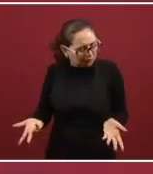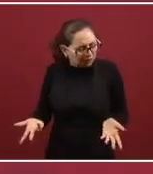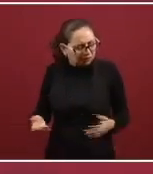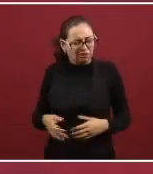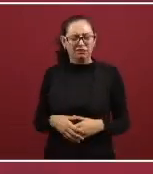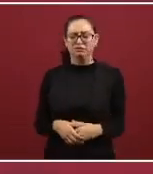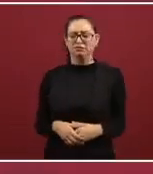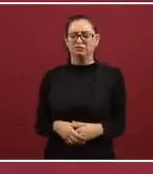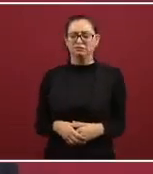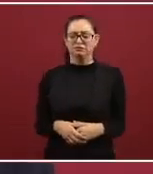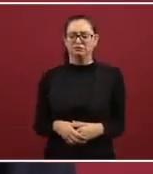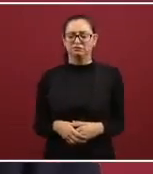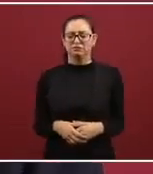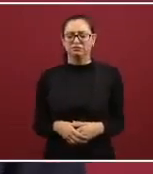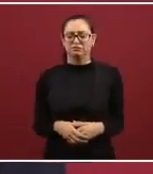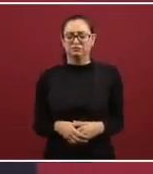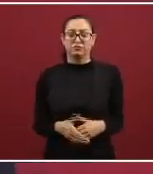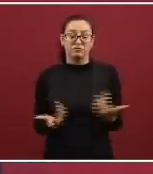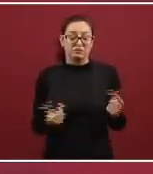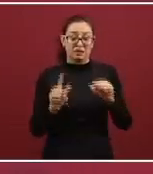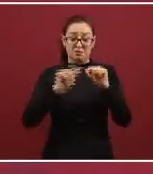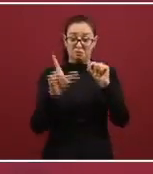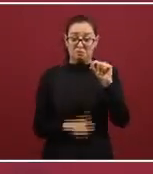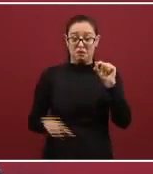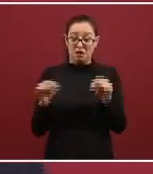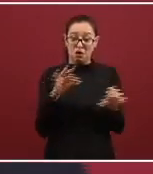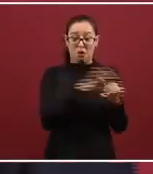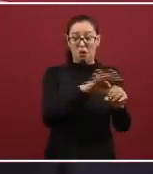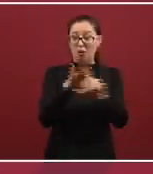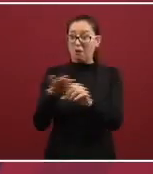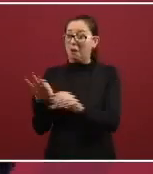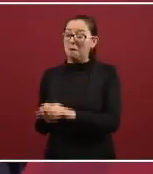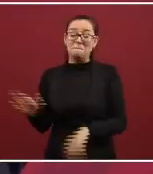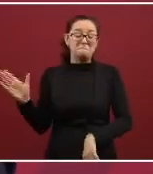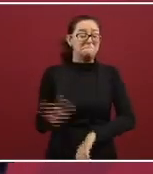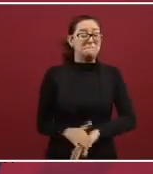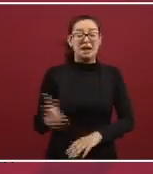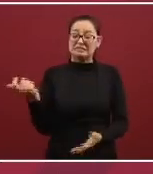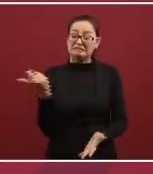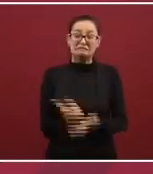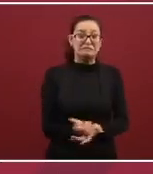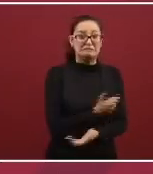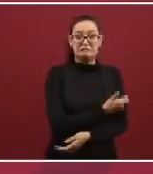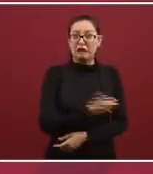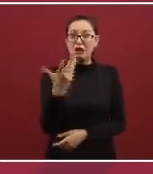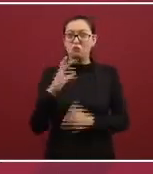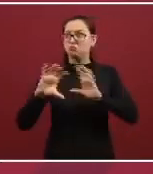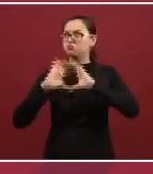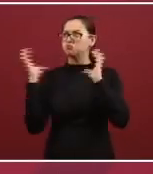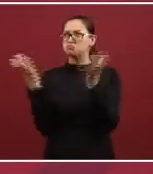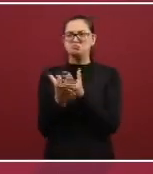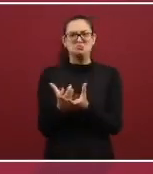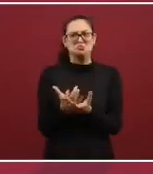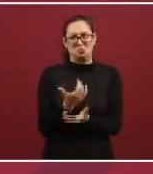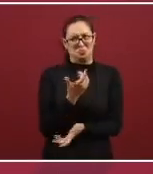O sea, el costo de las elecciones en México es de los más elevados en el mundo.